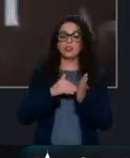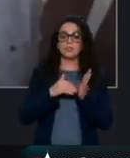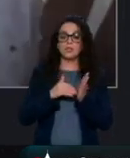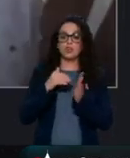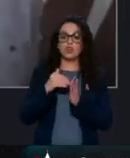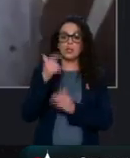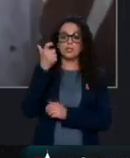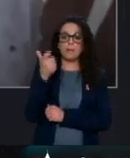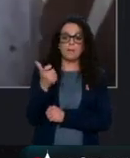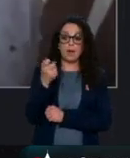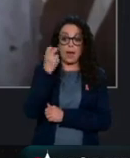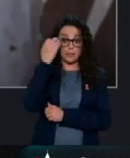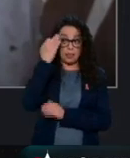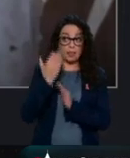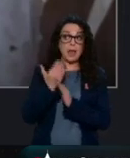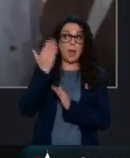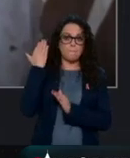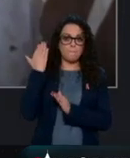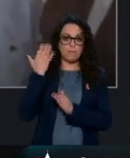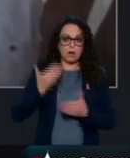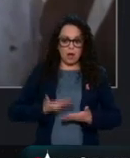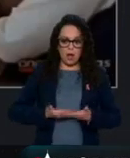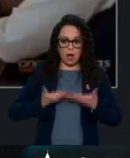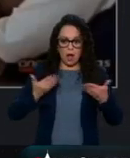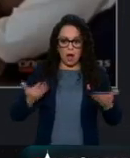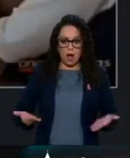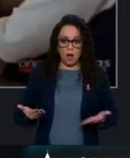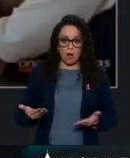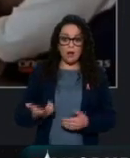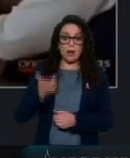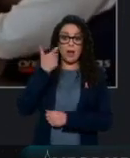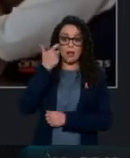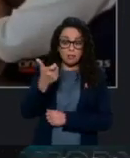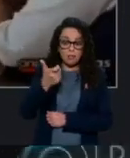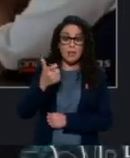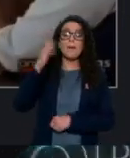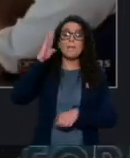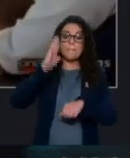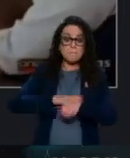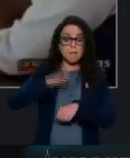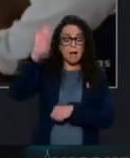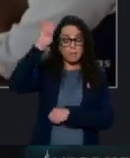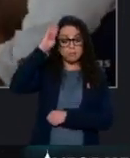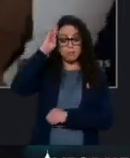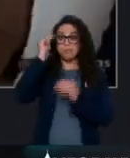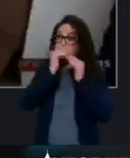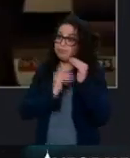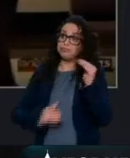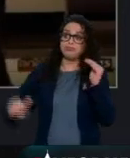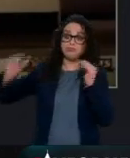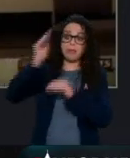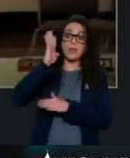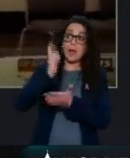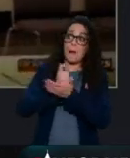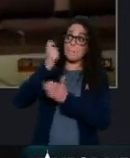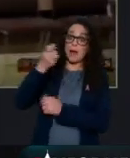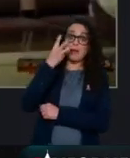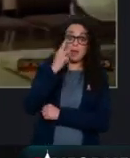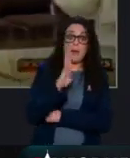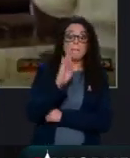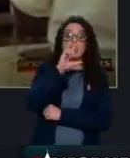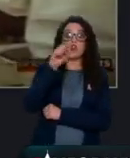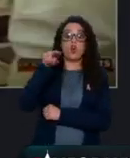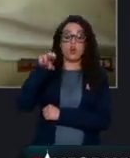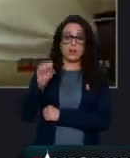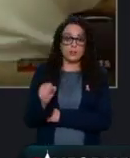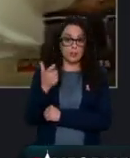pesos en aquel entonces. Hoy la deuda es todavía más grande, es decir, luego de que se han pagado 3 billones de pesos en las